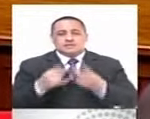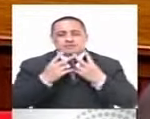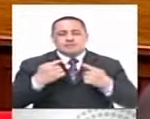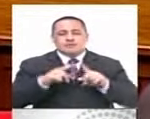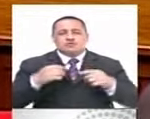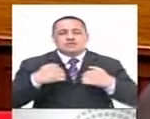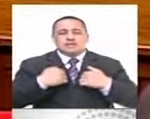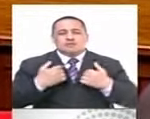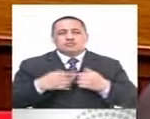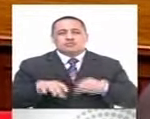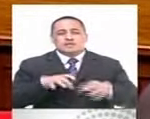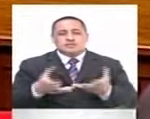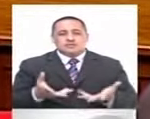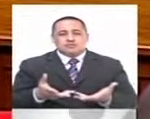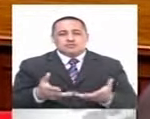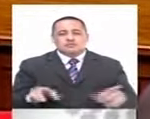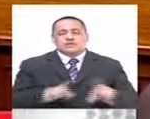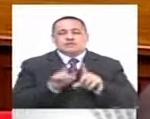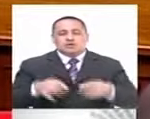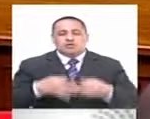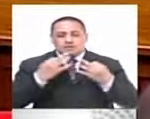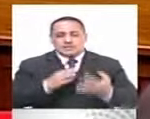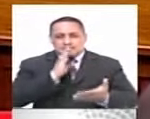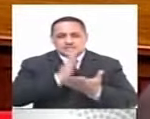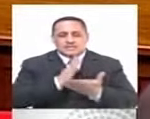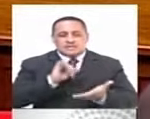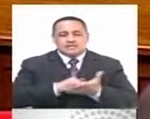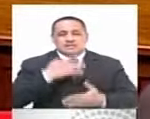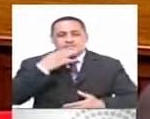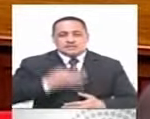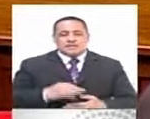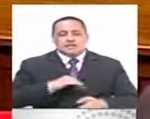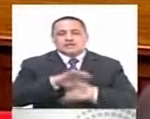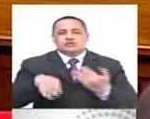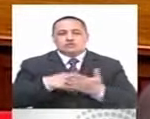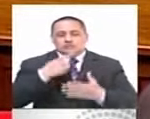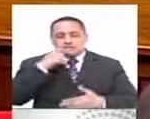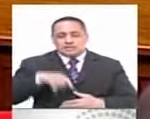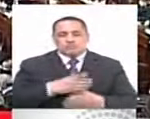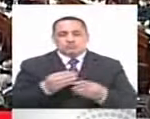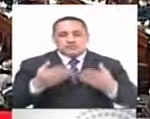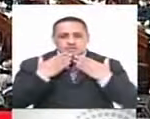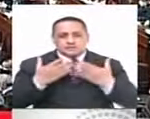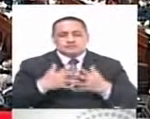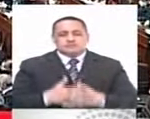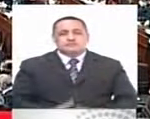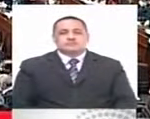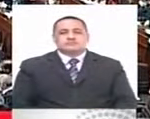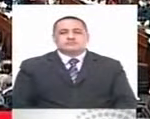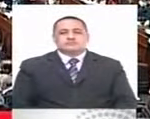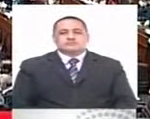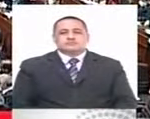que hacerlo con la sinceridad, con el sinceramiento que todos merecemos. Gracias.